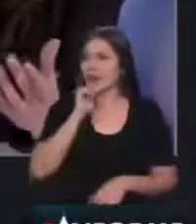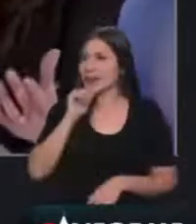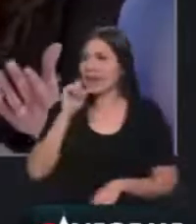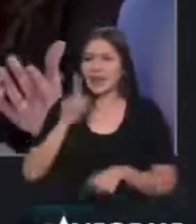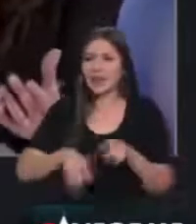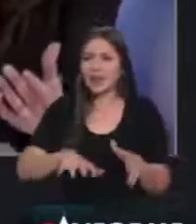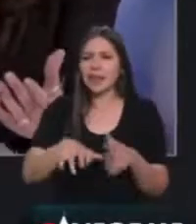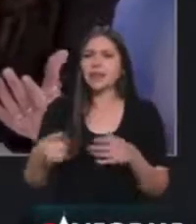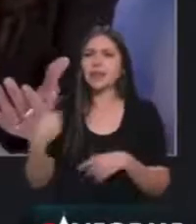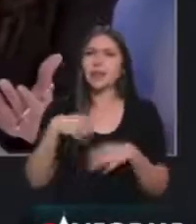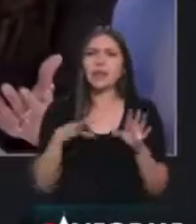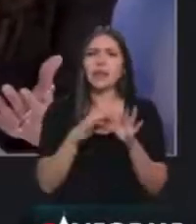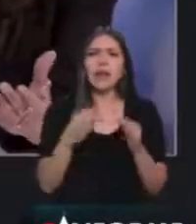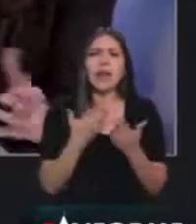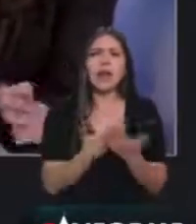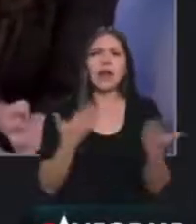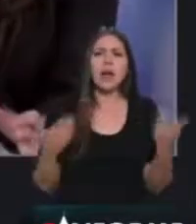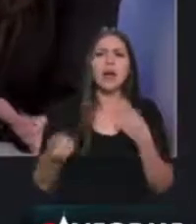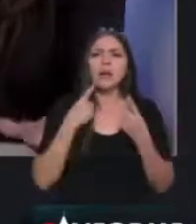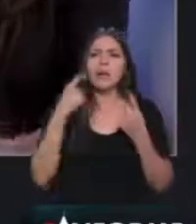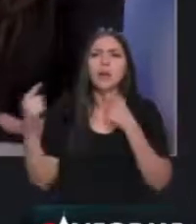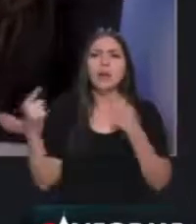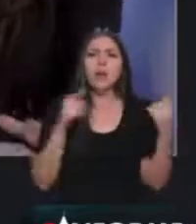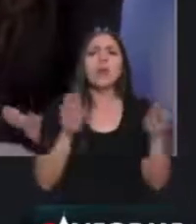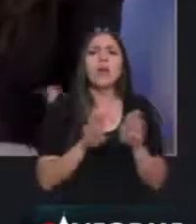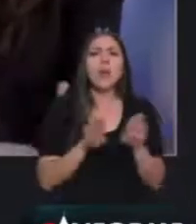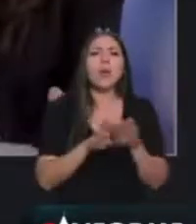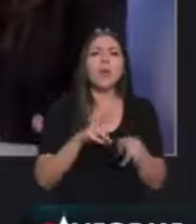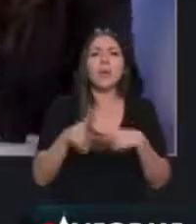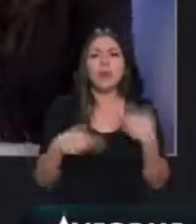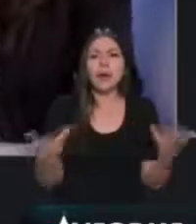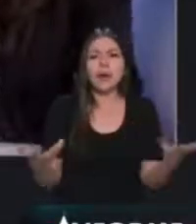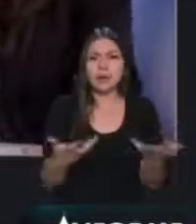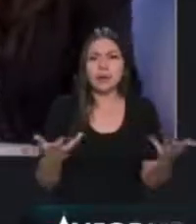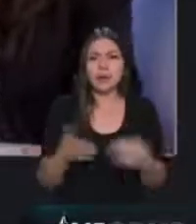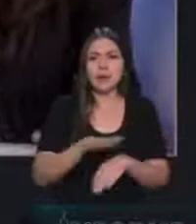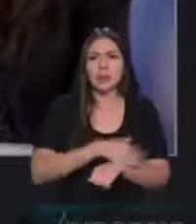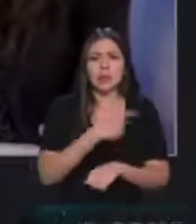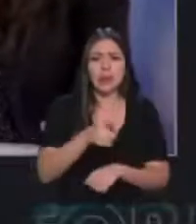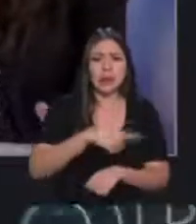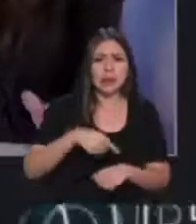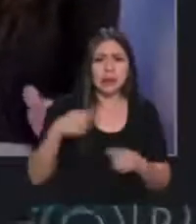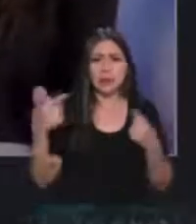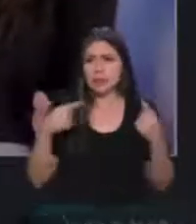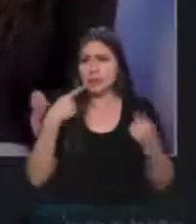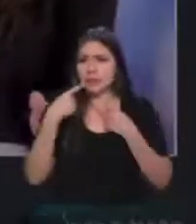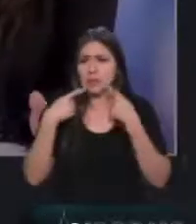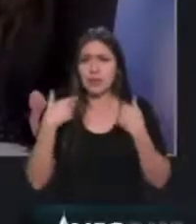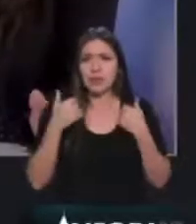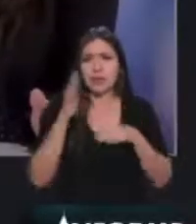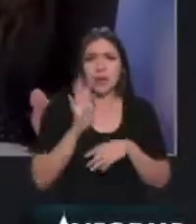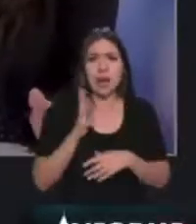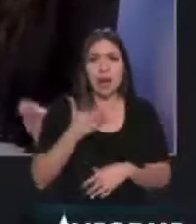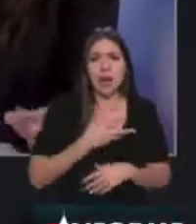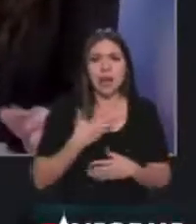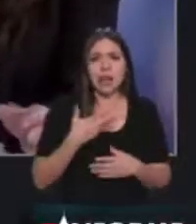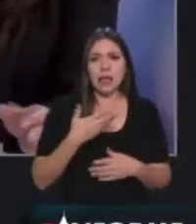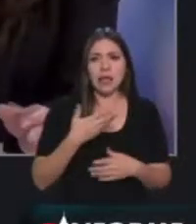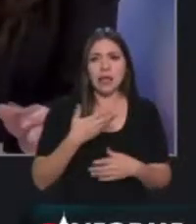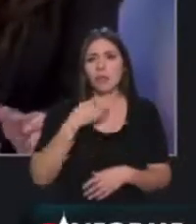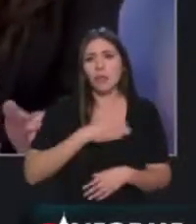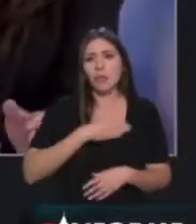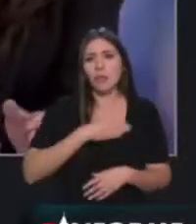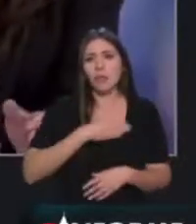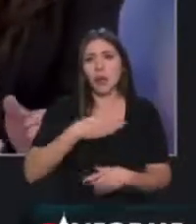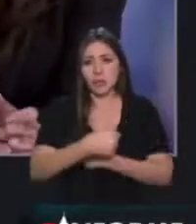qué condiciones se van a dar ahora las negociaciones, porque por lo que se entiende es más bien que sí habrá una efectiva competencia.